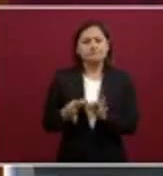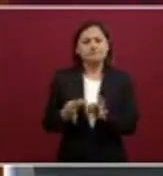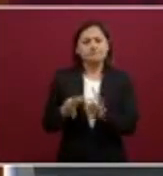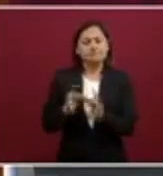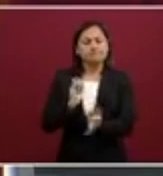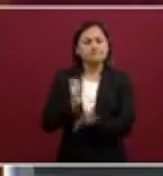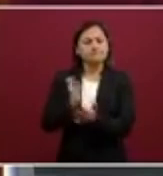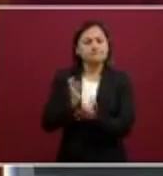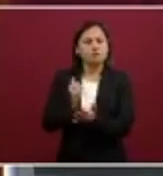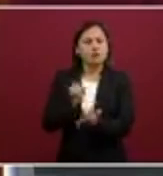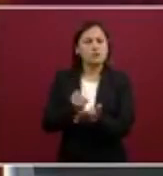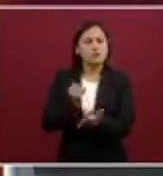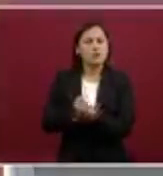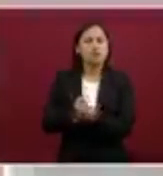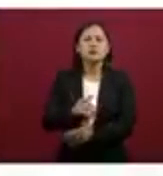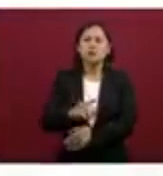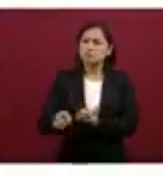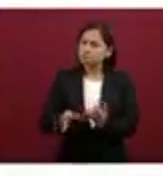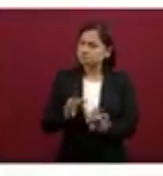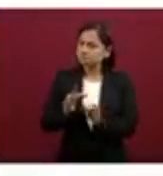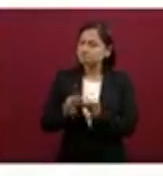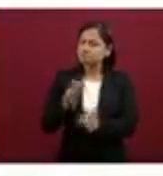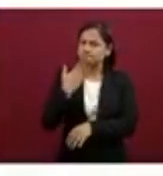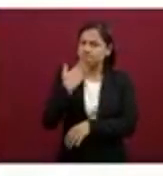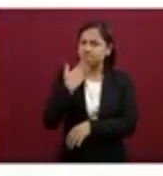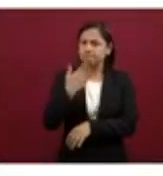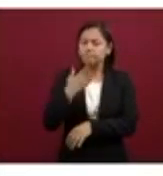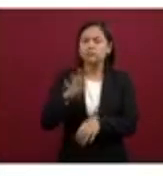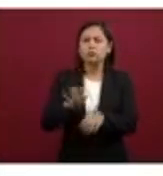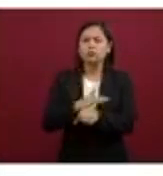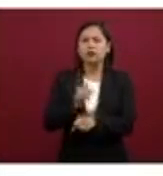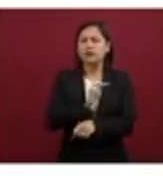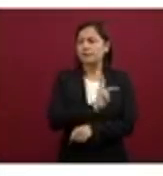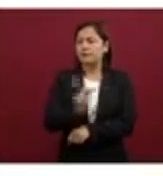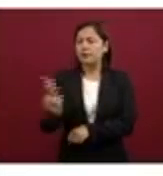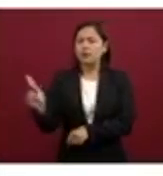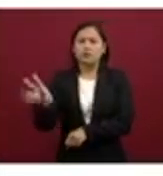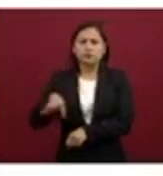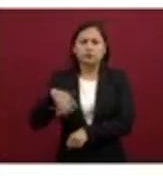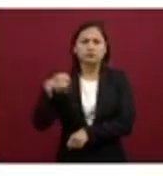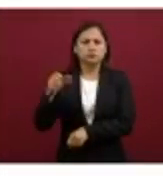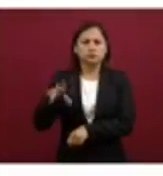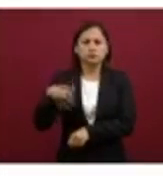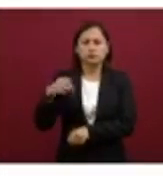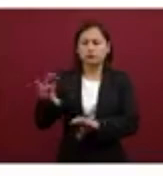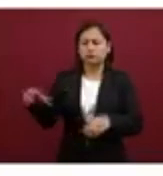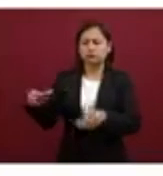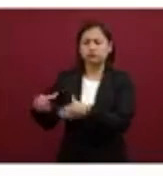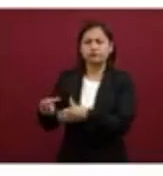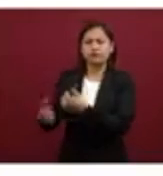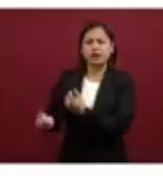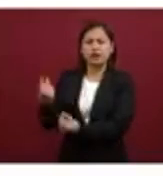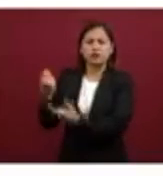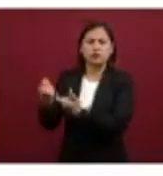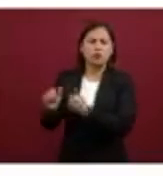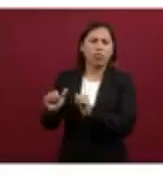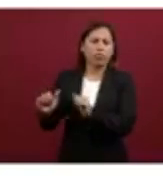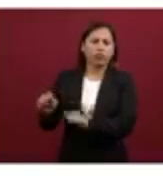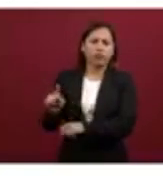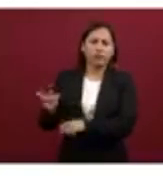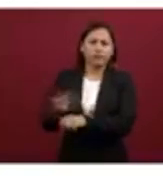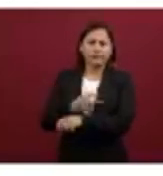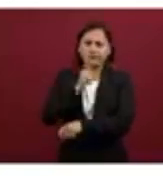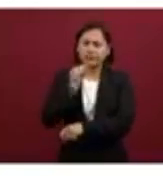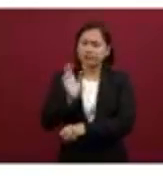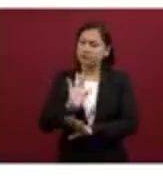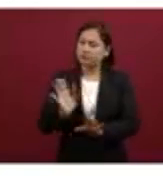todos. Los contribuyentes cumplidos no por eso hacen un esfuerzo menor a los que, por desgracia, se ven atrapados en alguna coyuntura. Entonces,